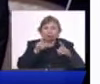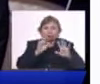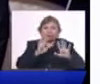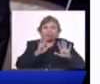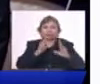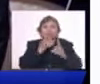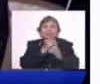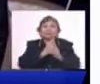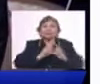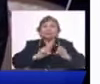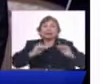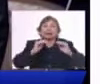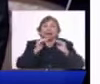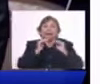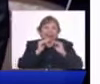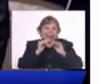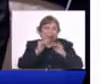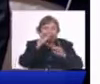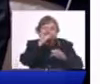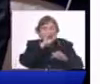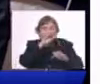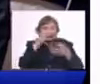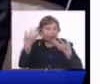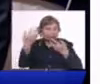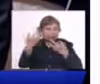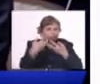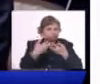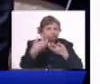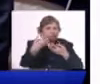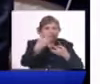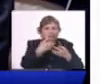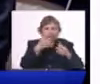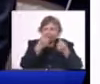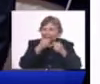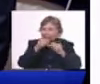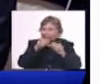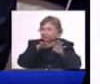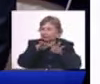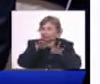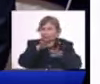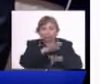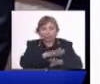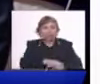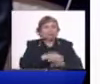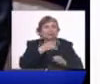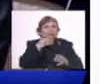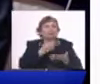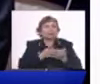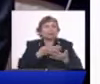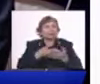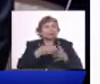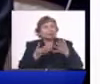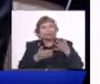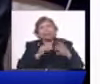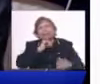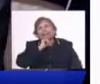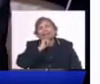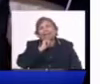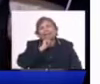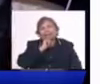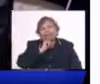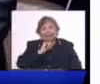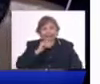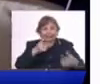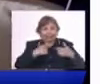ejercicio democrático de saber buscar consensos cediendo posturas es algo que todavía nos falta.